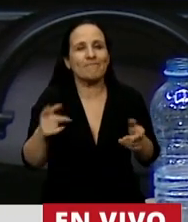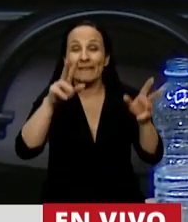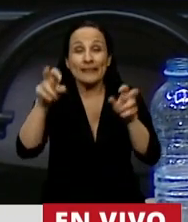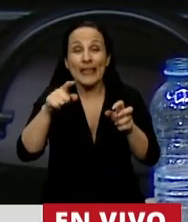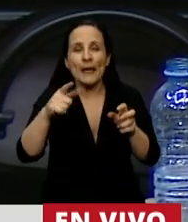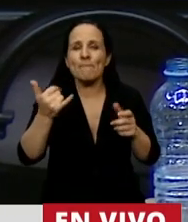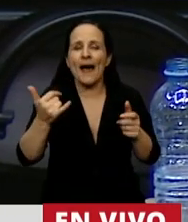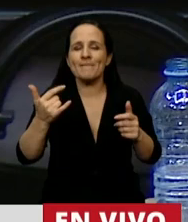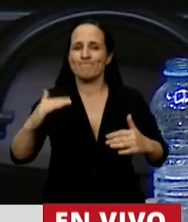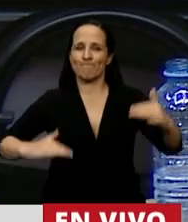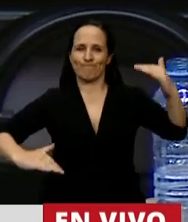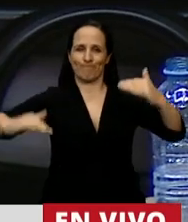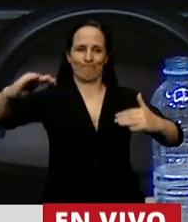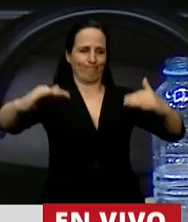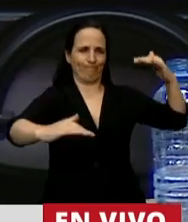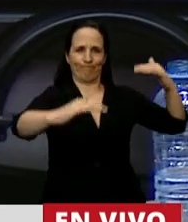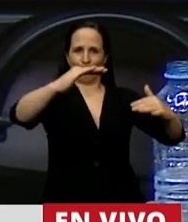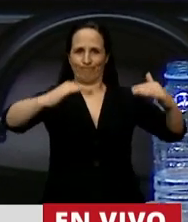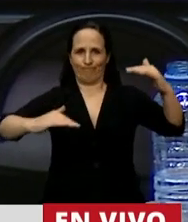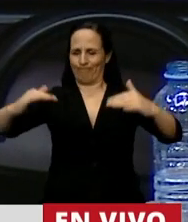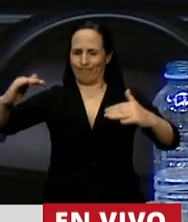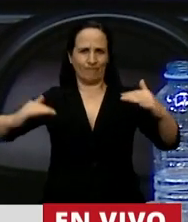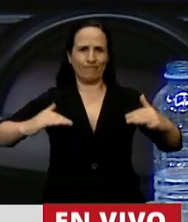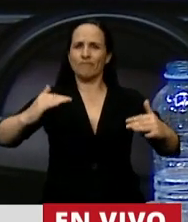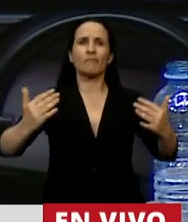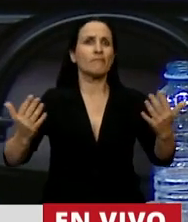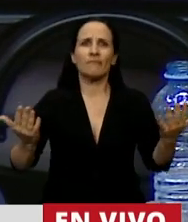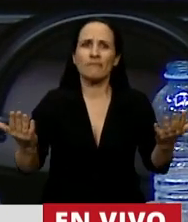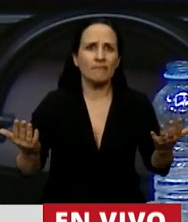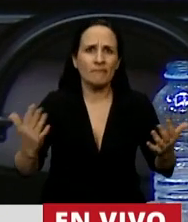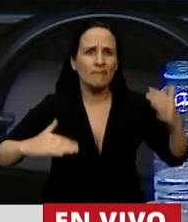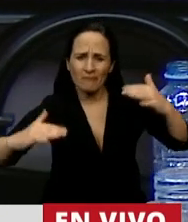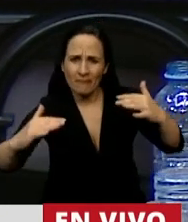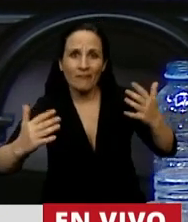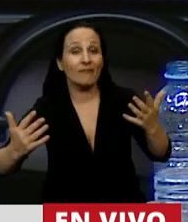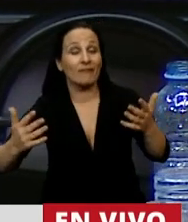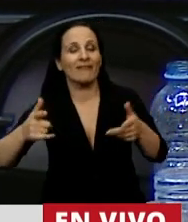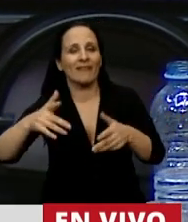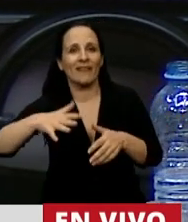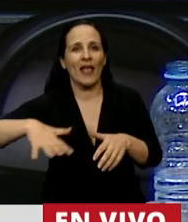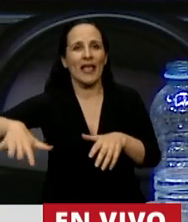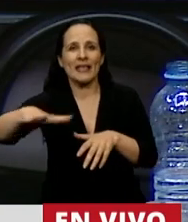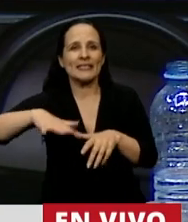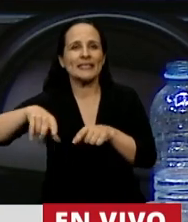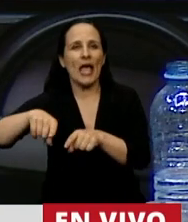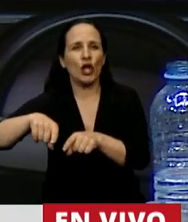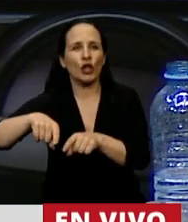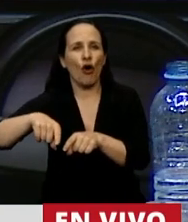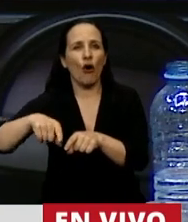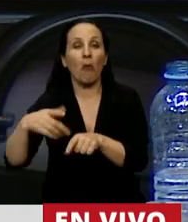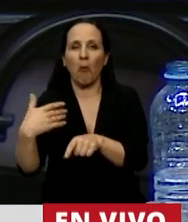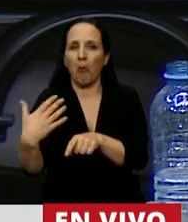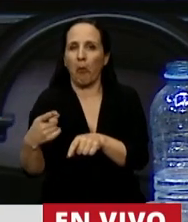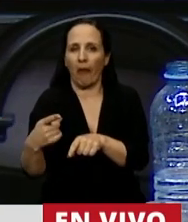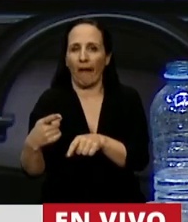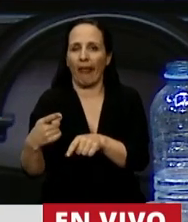tema, y esa desigualdad está dada en aquellos sectores que tienen la posibilidad de